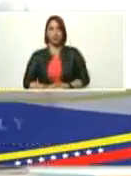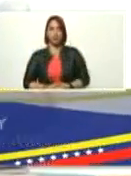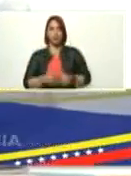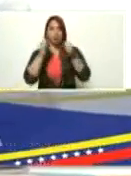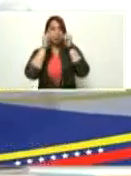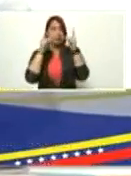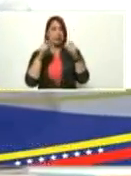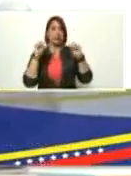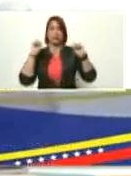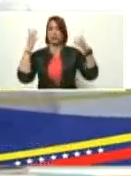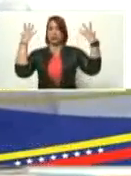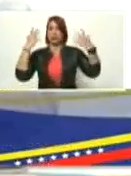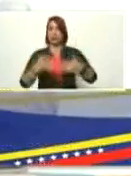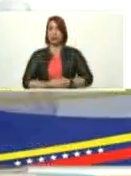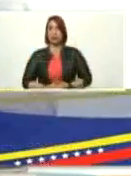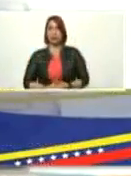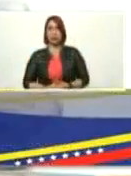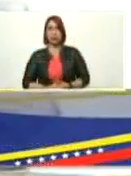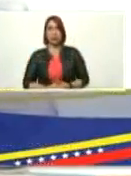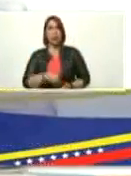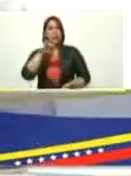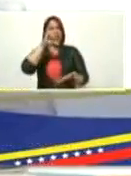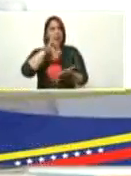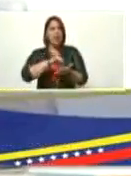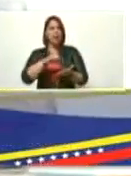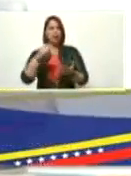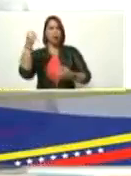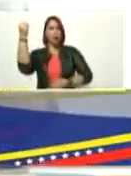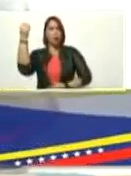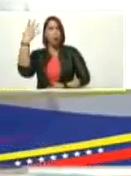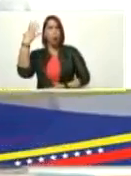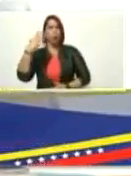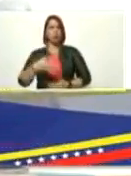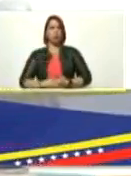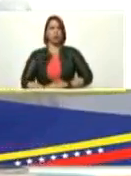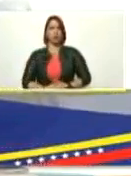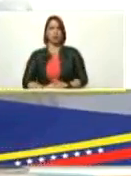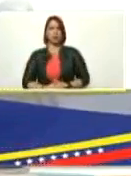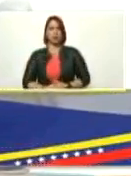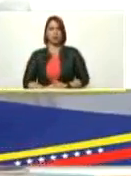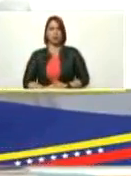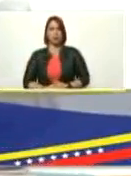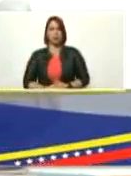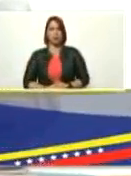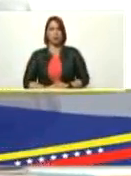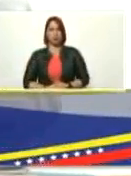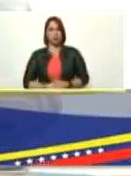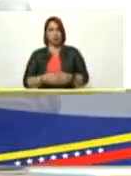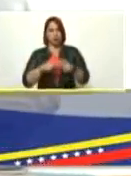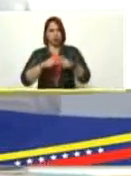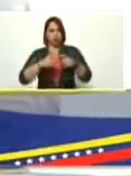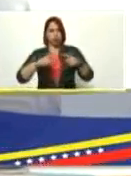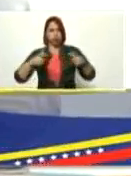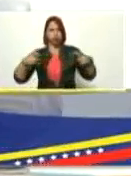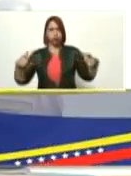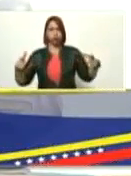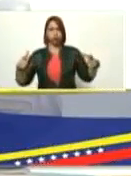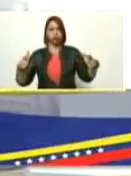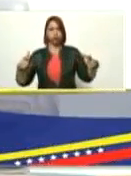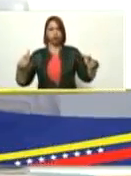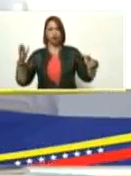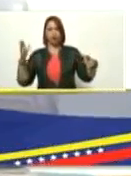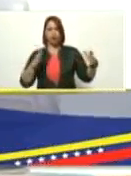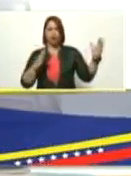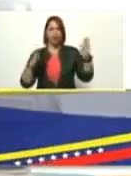Maravilloso. Un centro de luces que se esparce y viene de todo